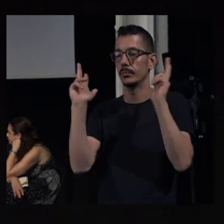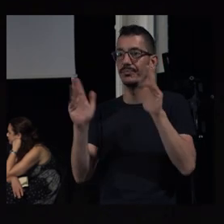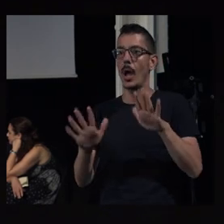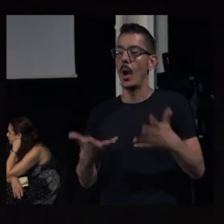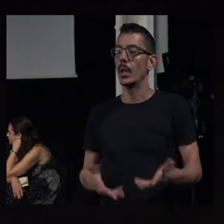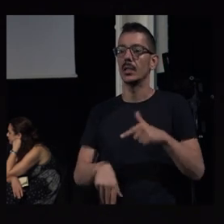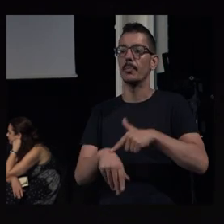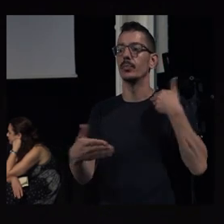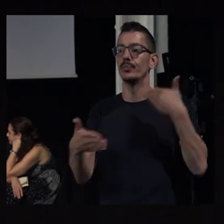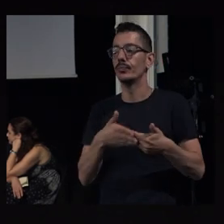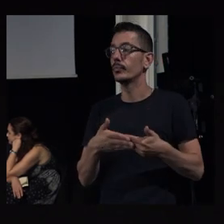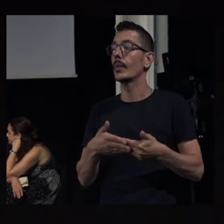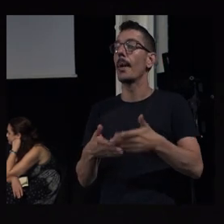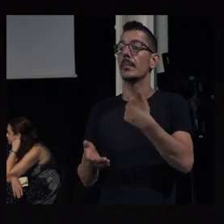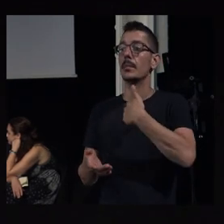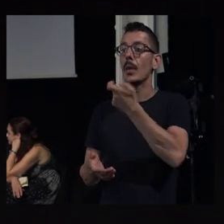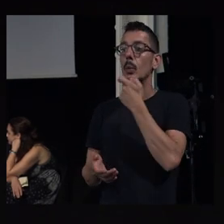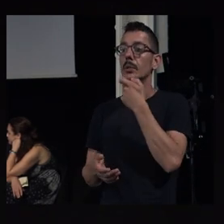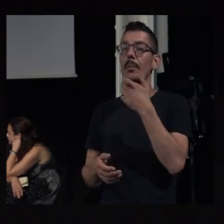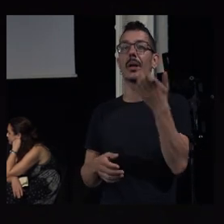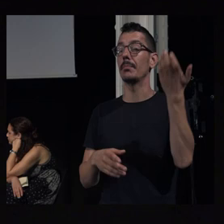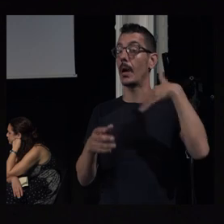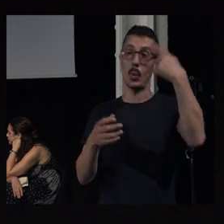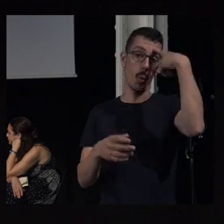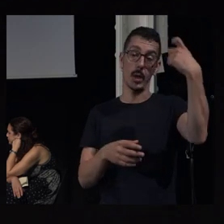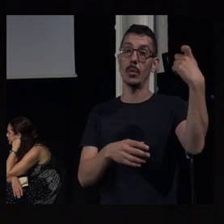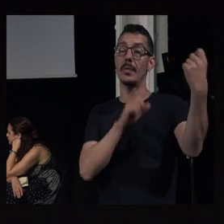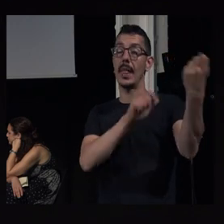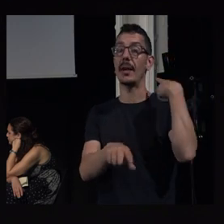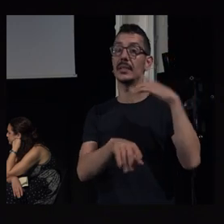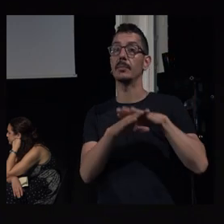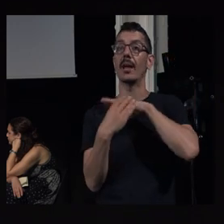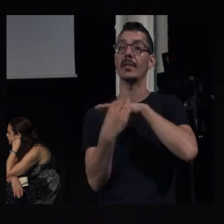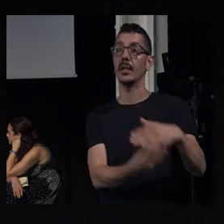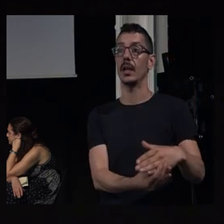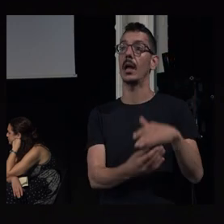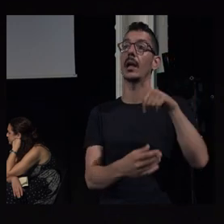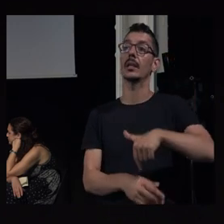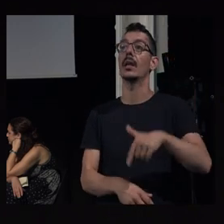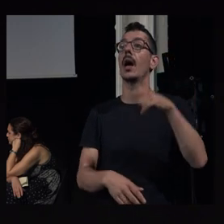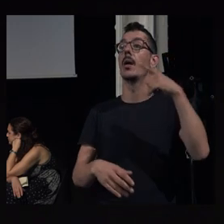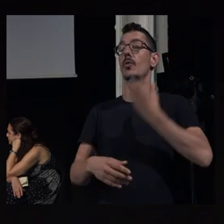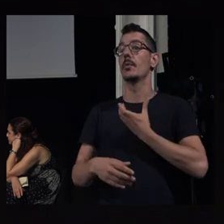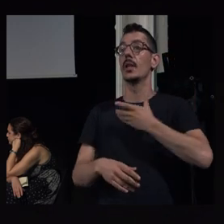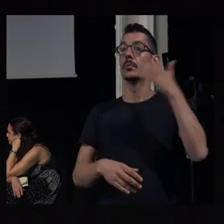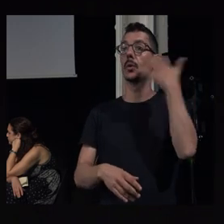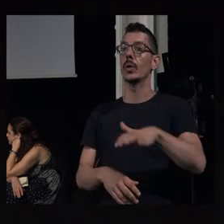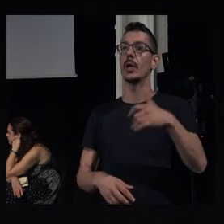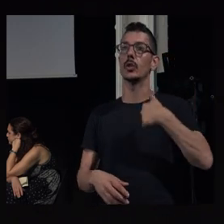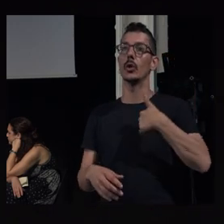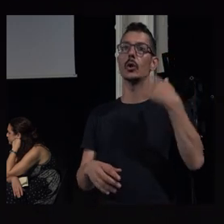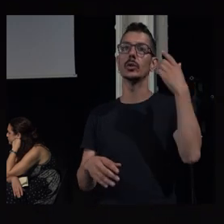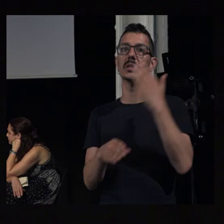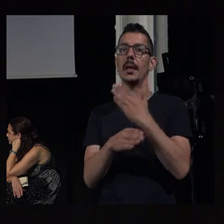gusta una idea, yo cuando me llamasteis para municipalismo queer, como hago siempre lo que me da la gana, yo en mi mente todo el rato tenía